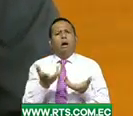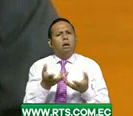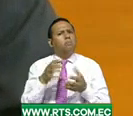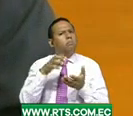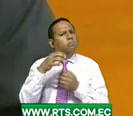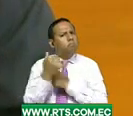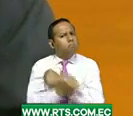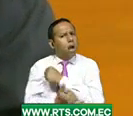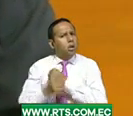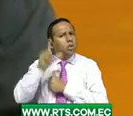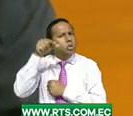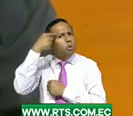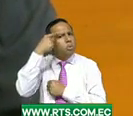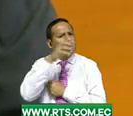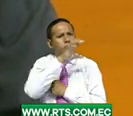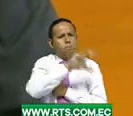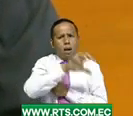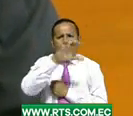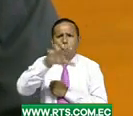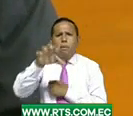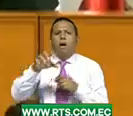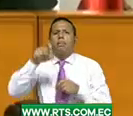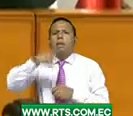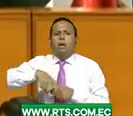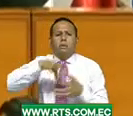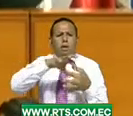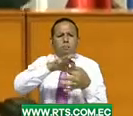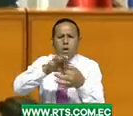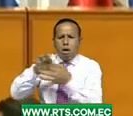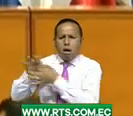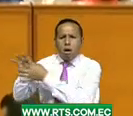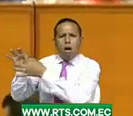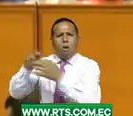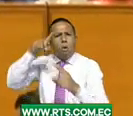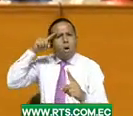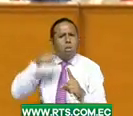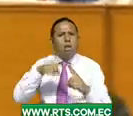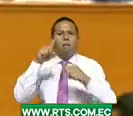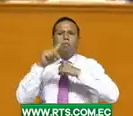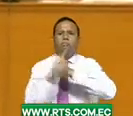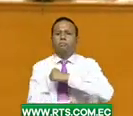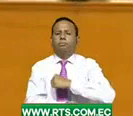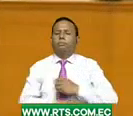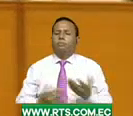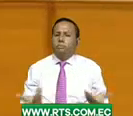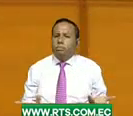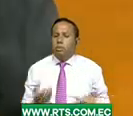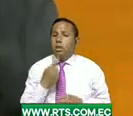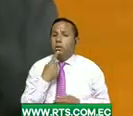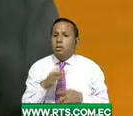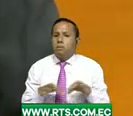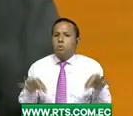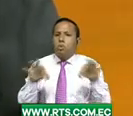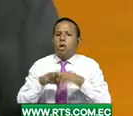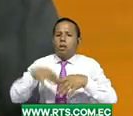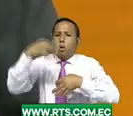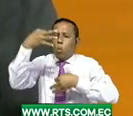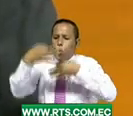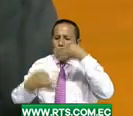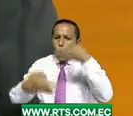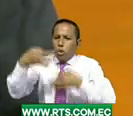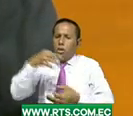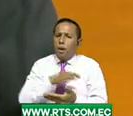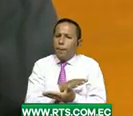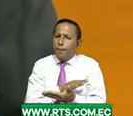trabajar juntos para sancionar a los criminales. Destacando la importancia de una justicia honesta. Pero cuando estos